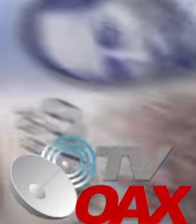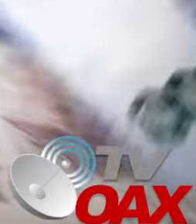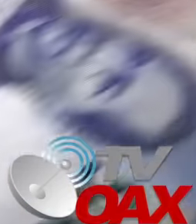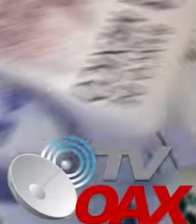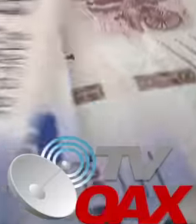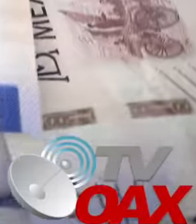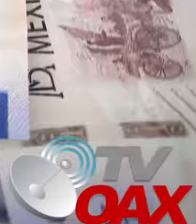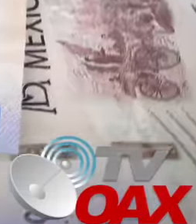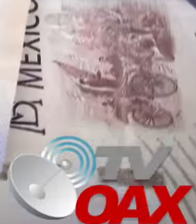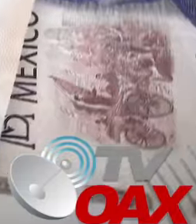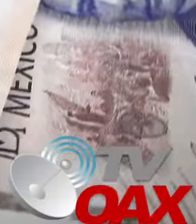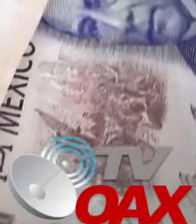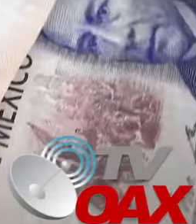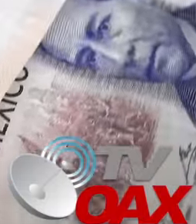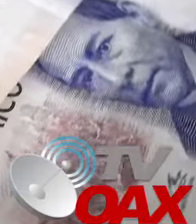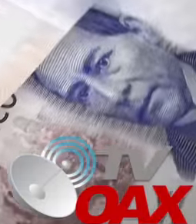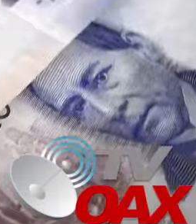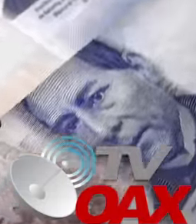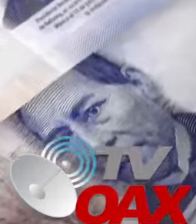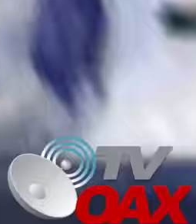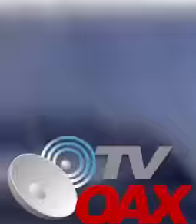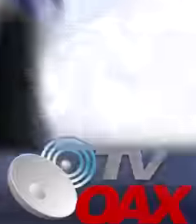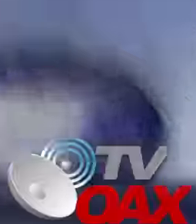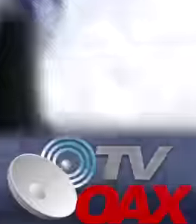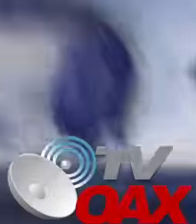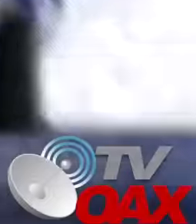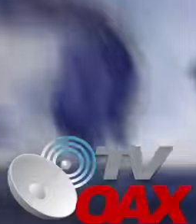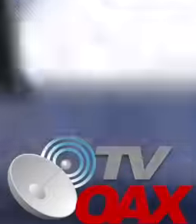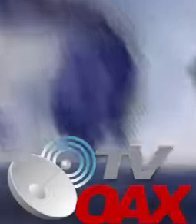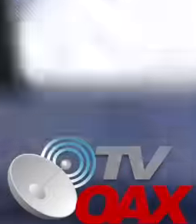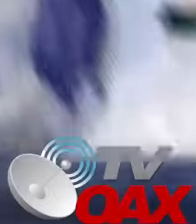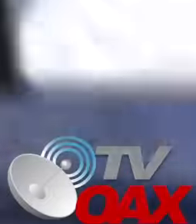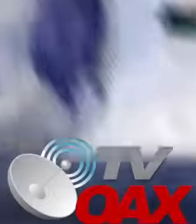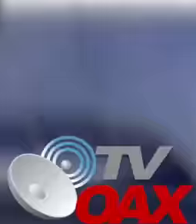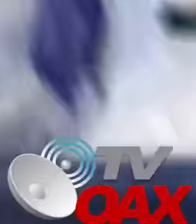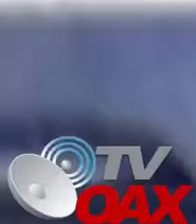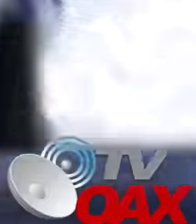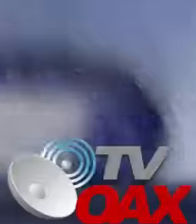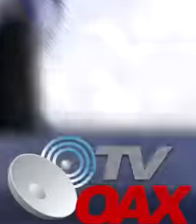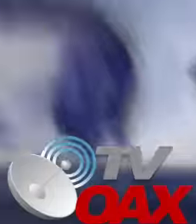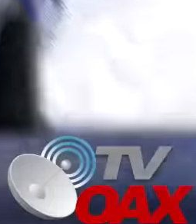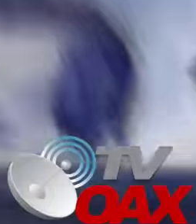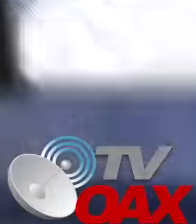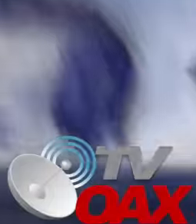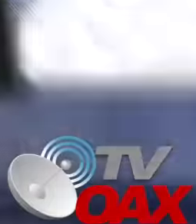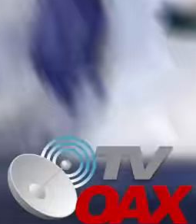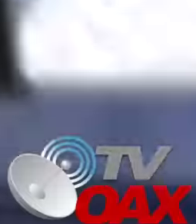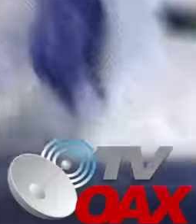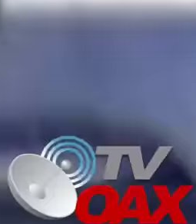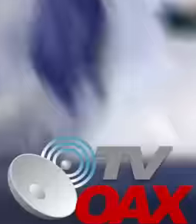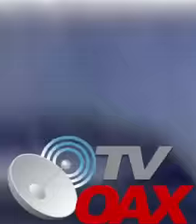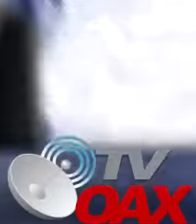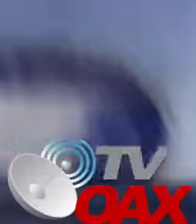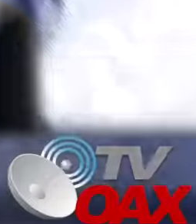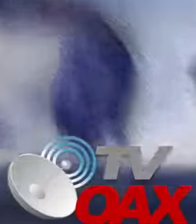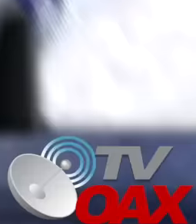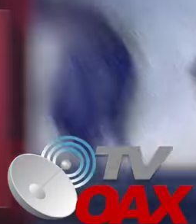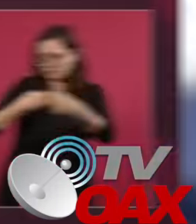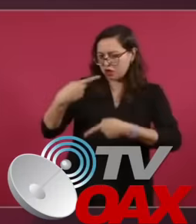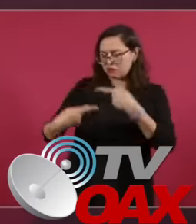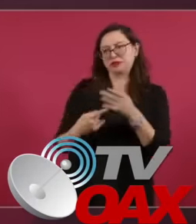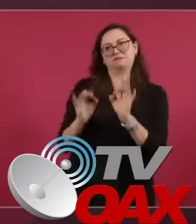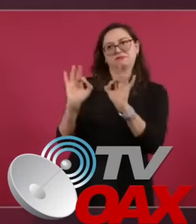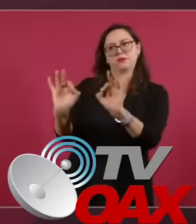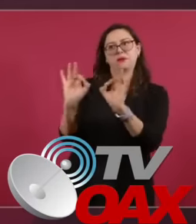pueblo de México, sobre el pago de sus impuestos que aún están pendientes. Veamos cómo se da este diálogo